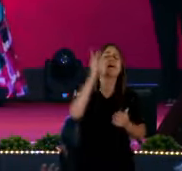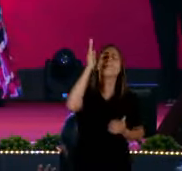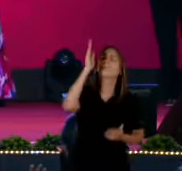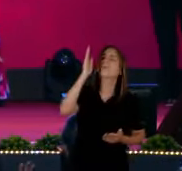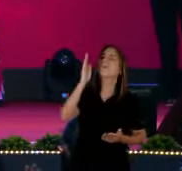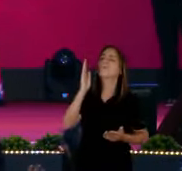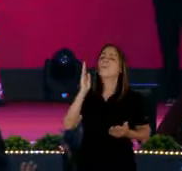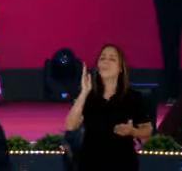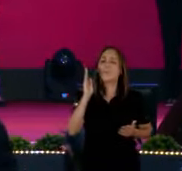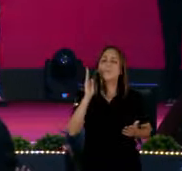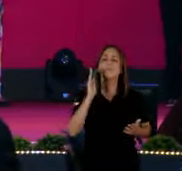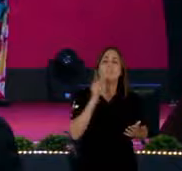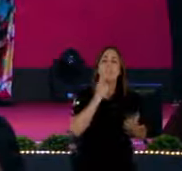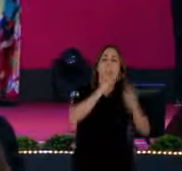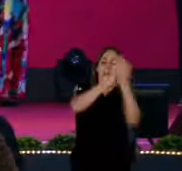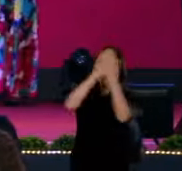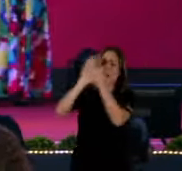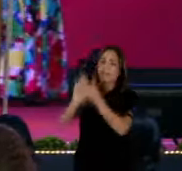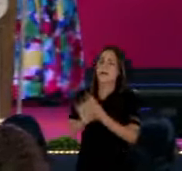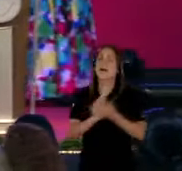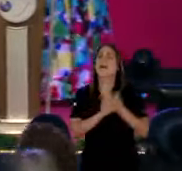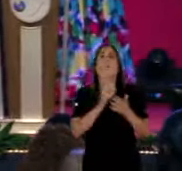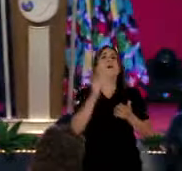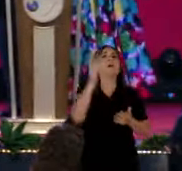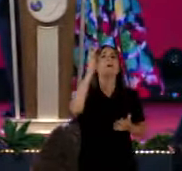te llama el Señor.